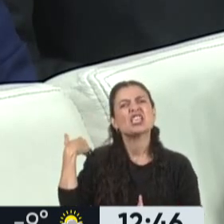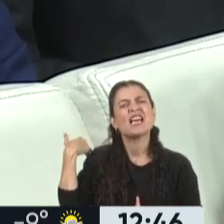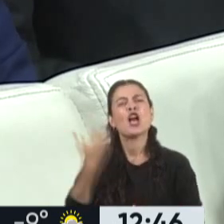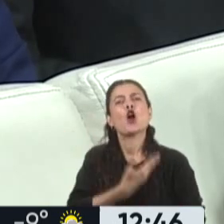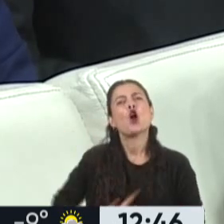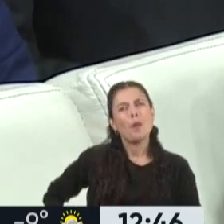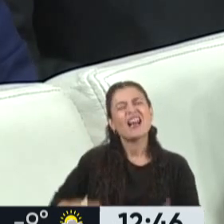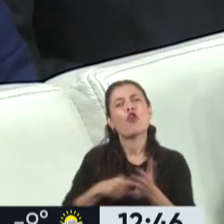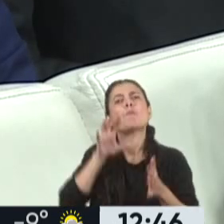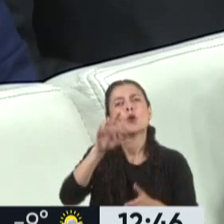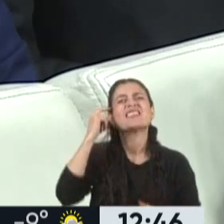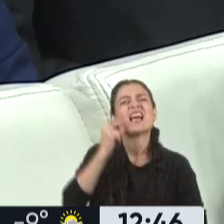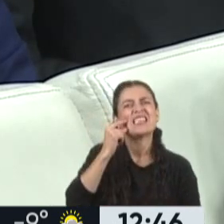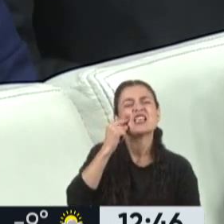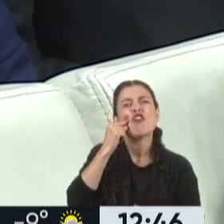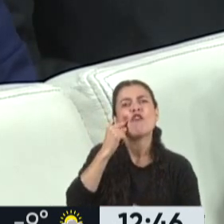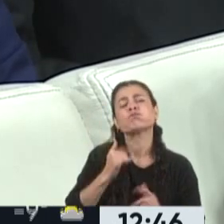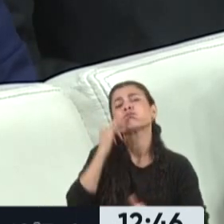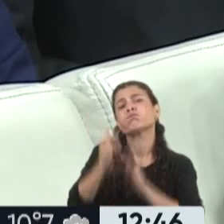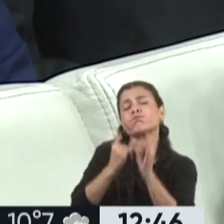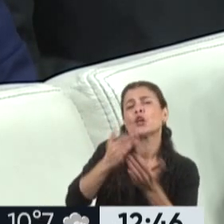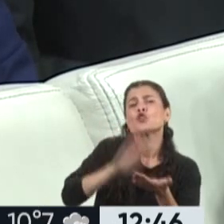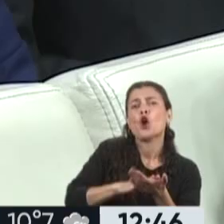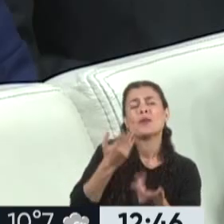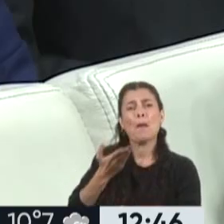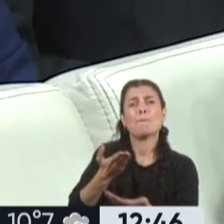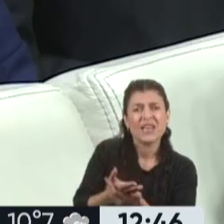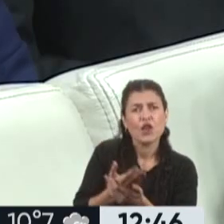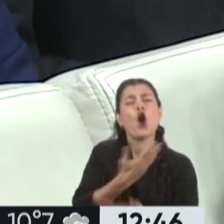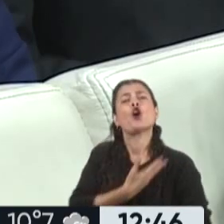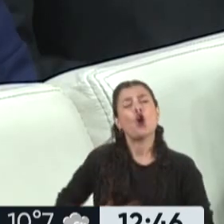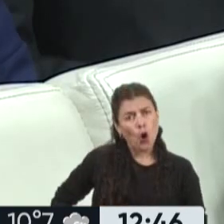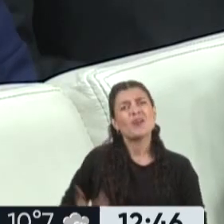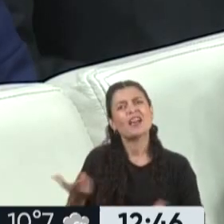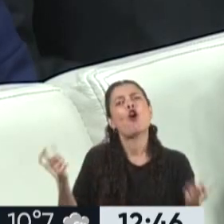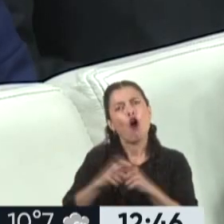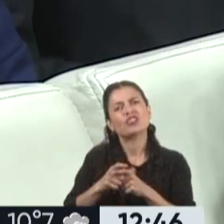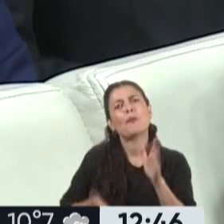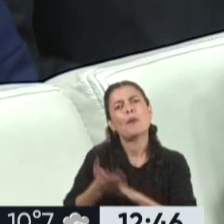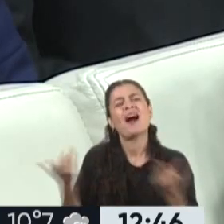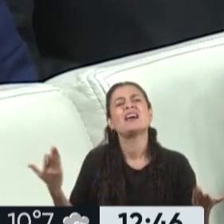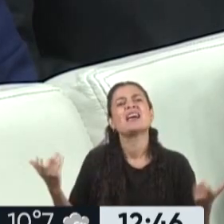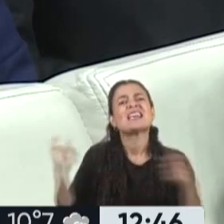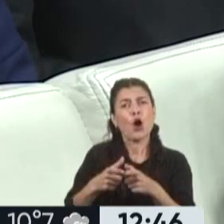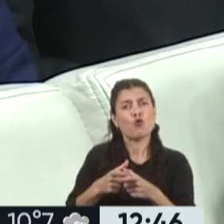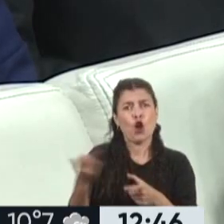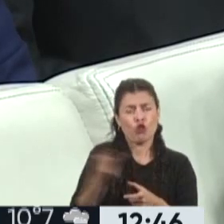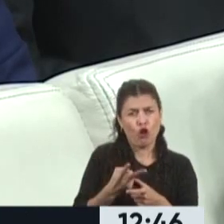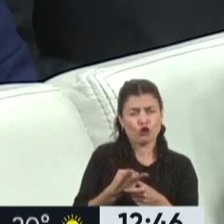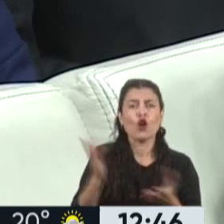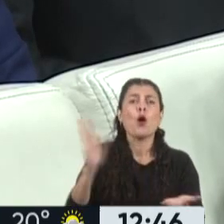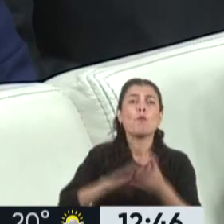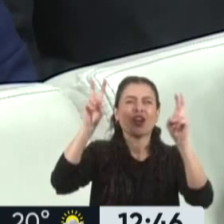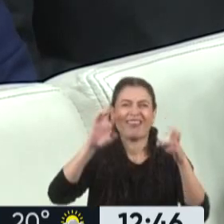gobernador bonaerense Axel Kicillof, que pidió que el gobierno lo reciba en una reunión vinculada con esto de